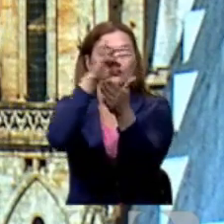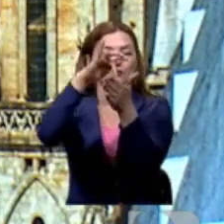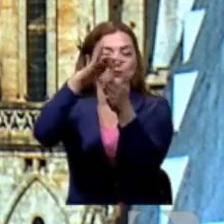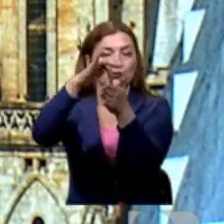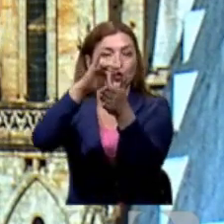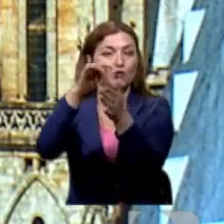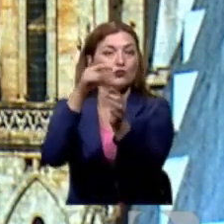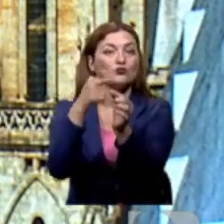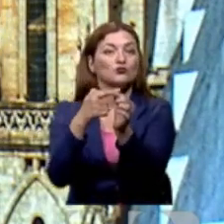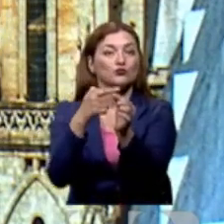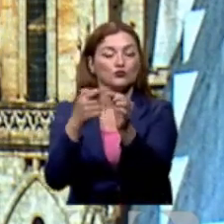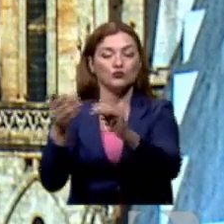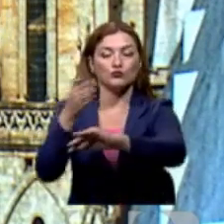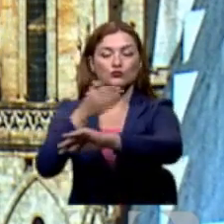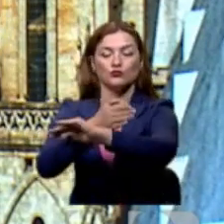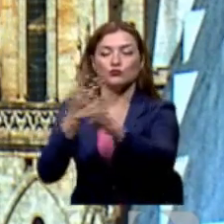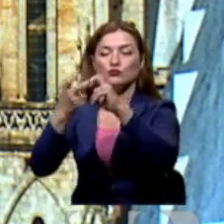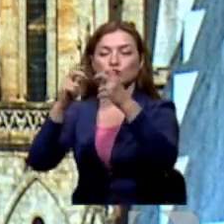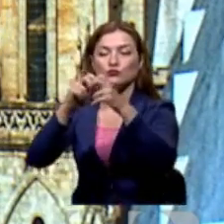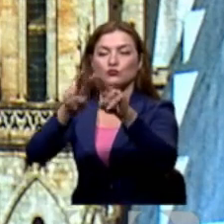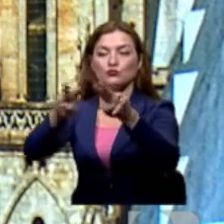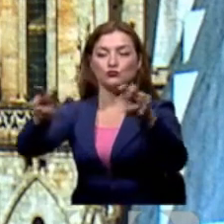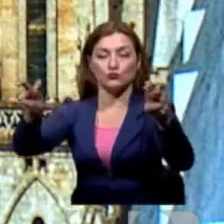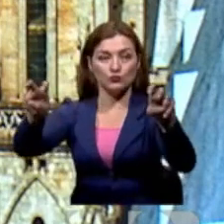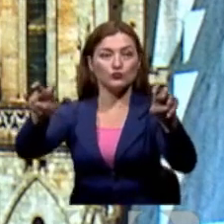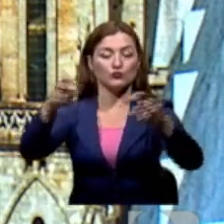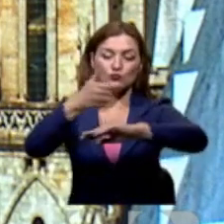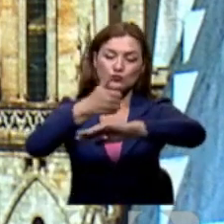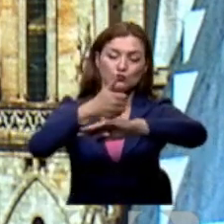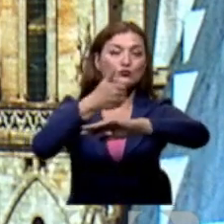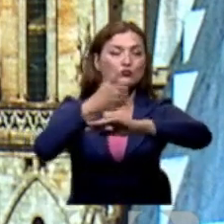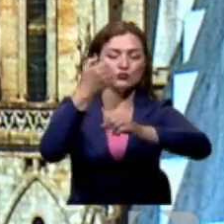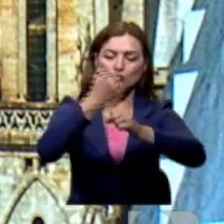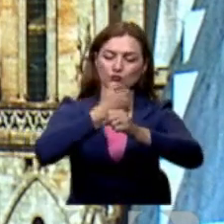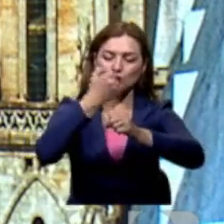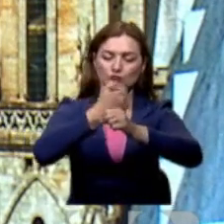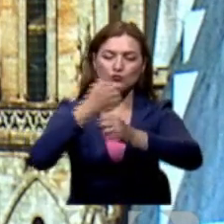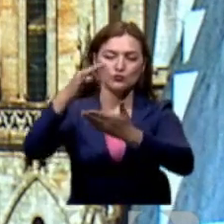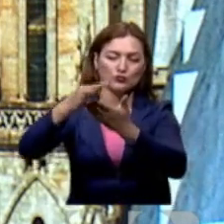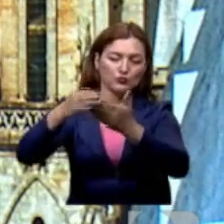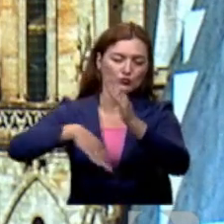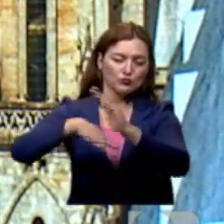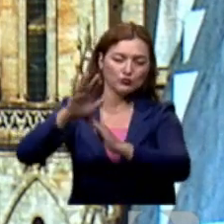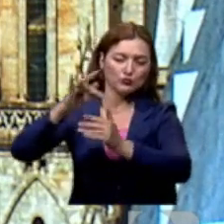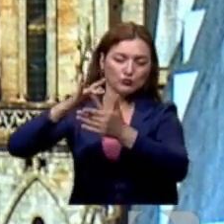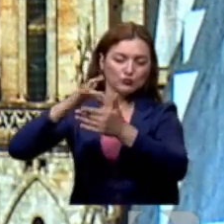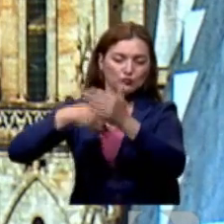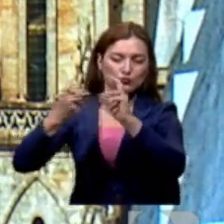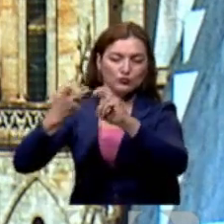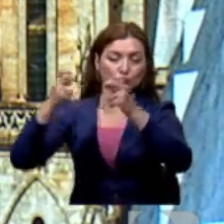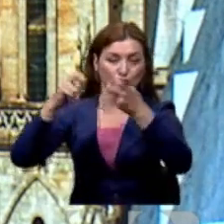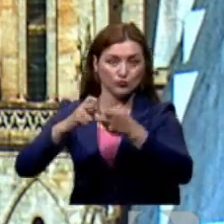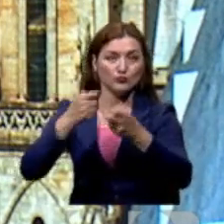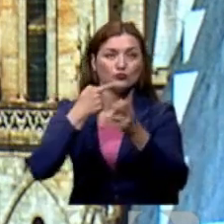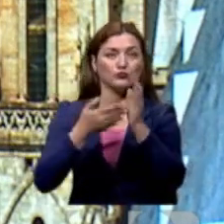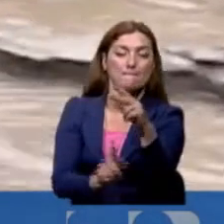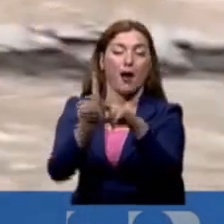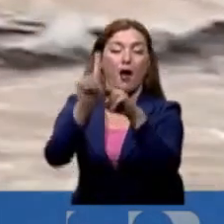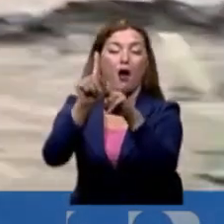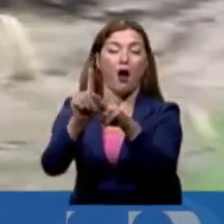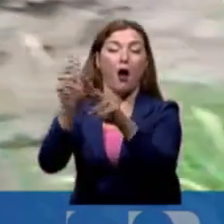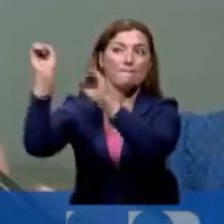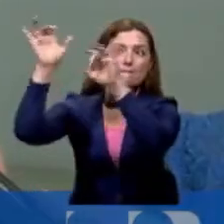enfrenta la capital ante fenómenos naturales. Las autoridades ya trabajan en zonas identificadas con esta problemática como la Quebrada